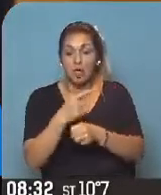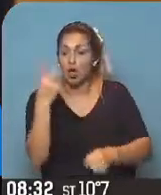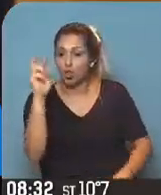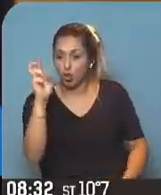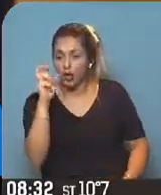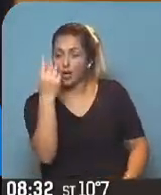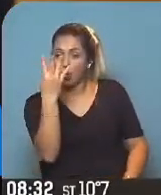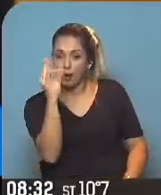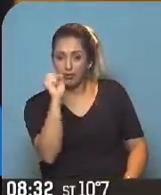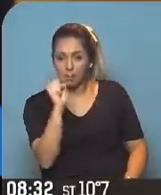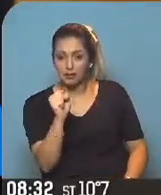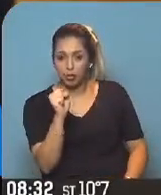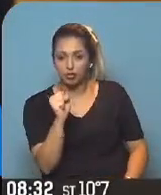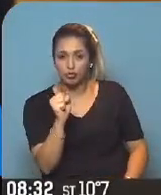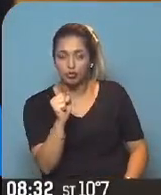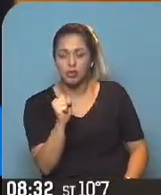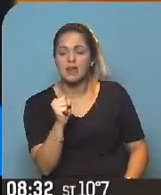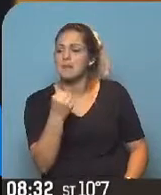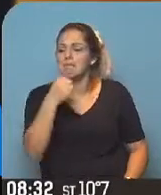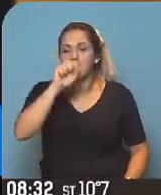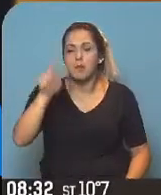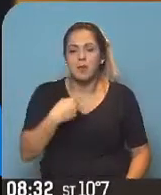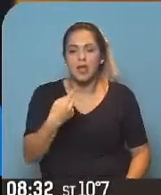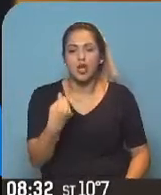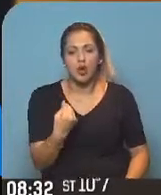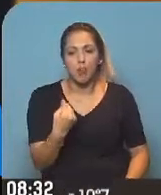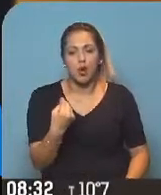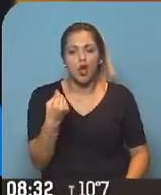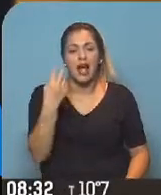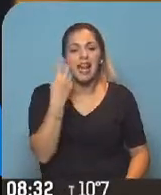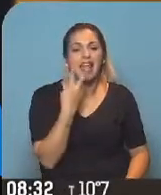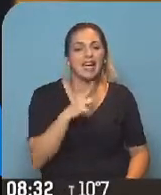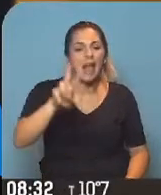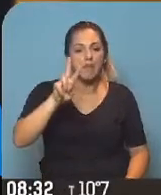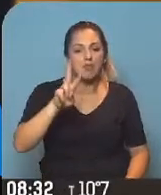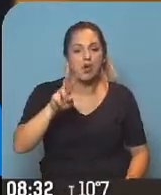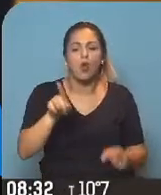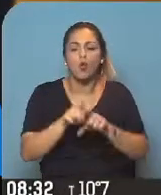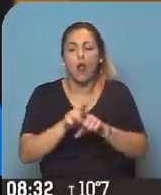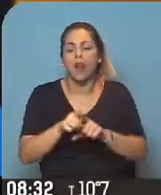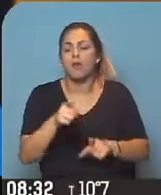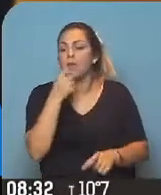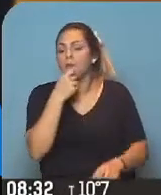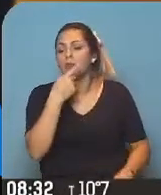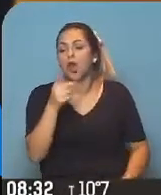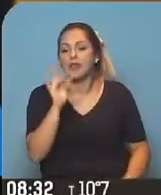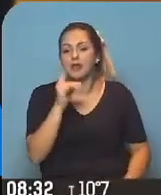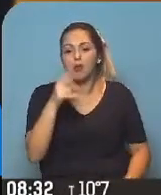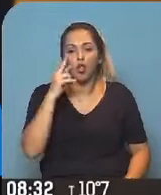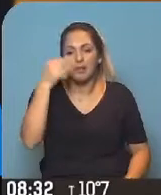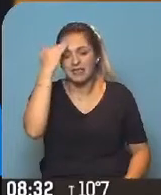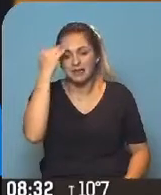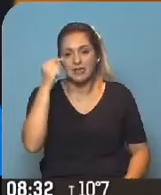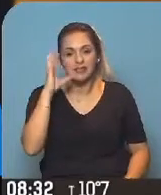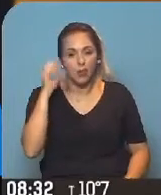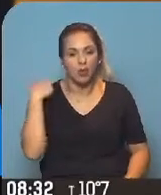hoy se reproduce el tipo de cambio real que regía en diciembre del 2015 cuando se le levantó el